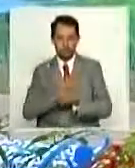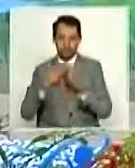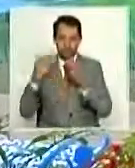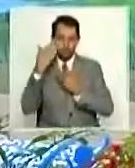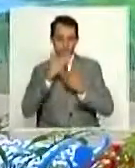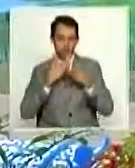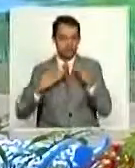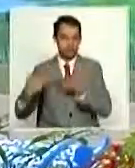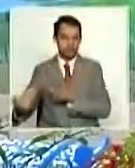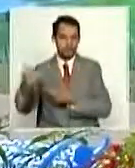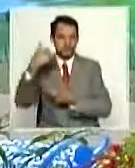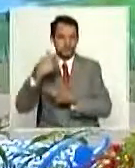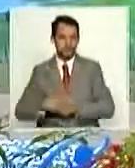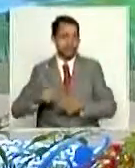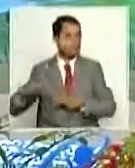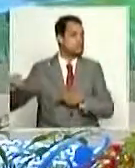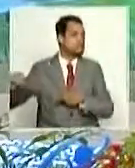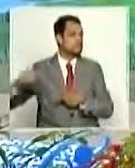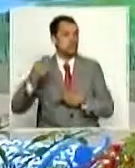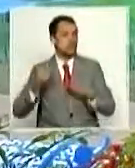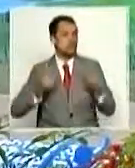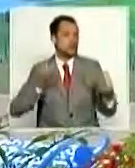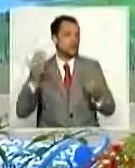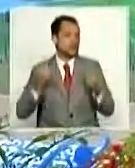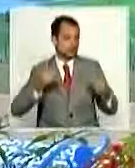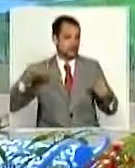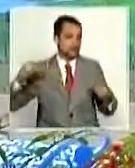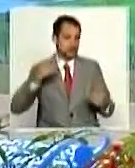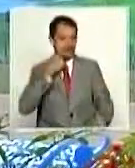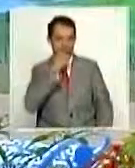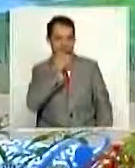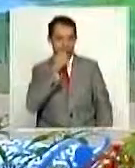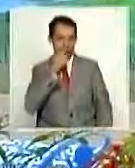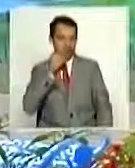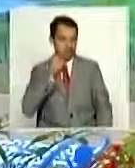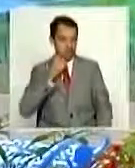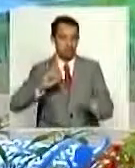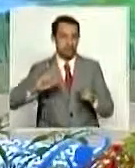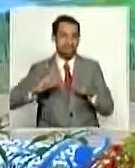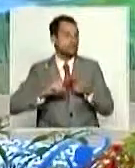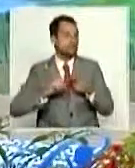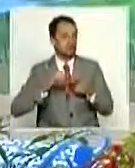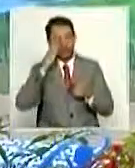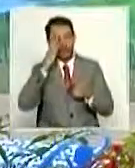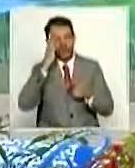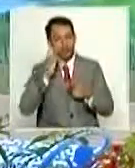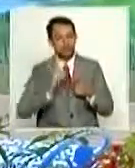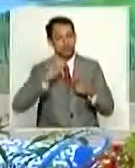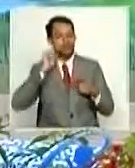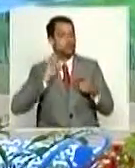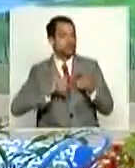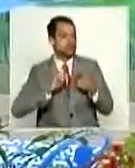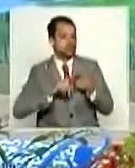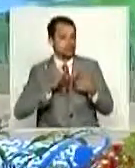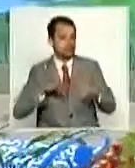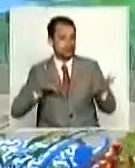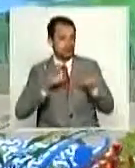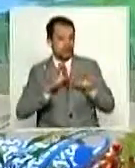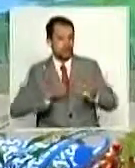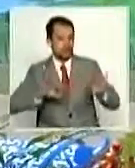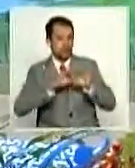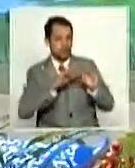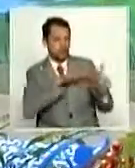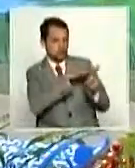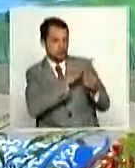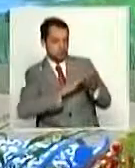evaluado, siempre pasa primero por odontología, porque en muchos sitios uno se le da la importancia